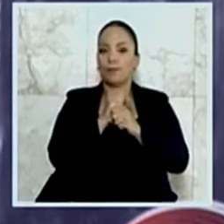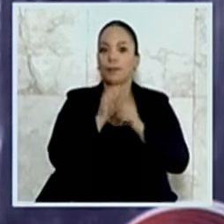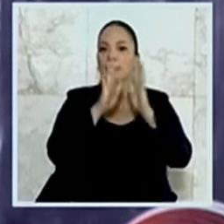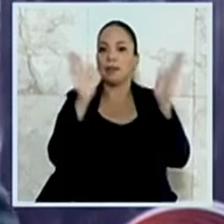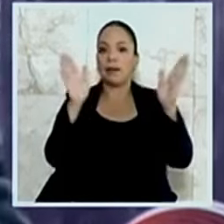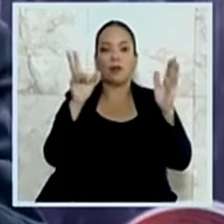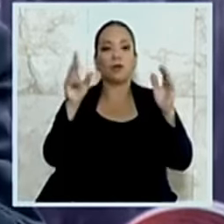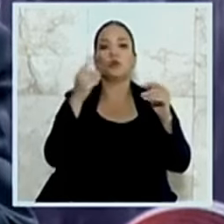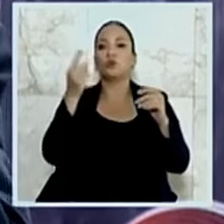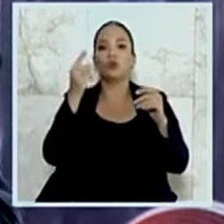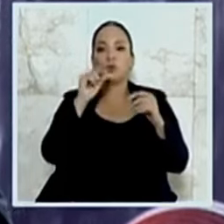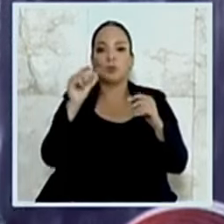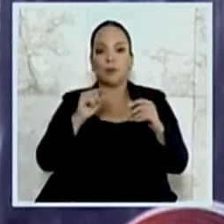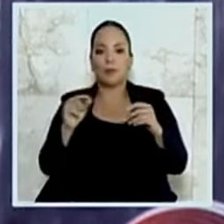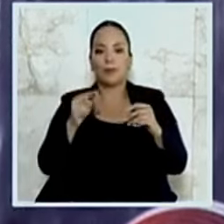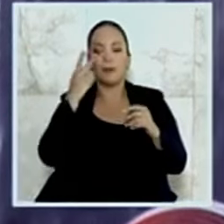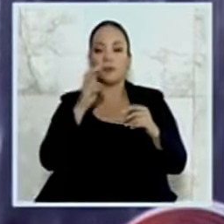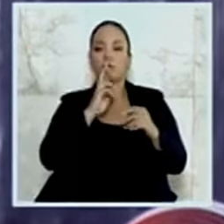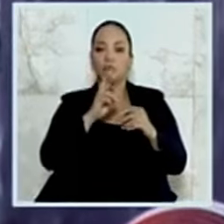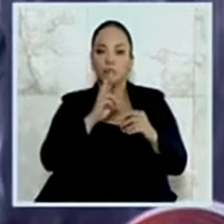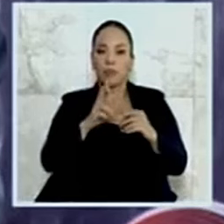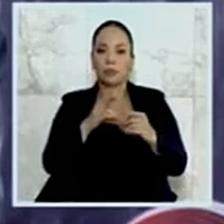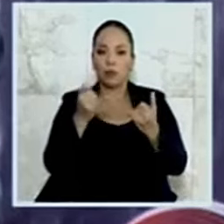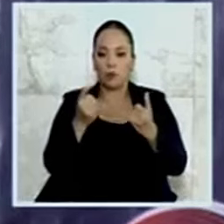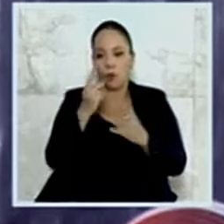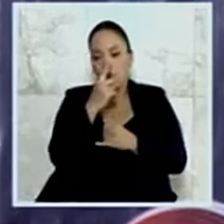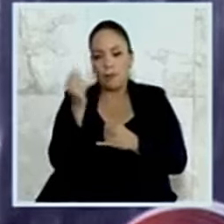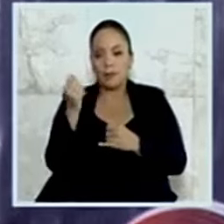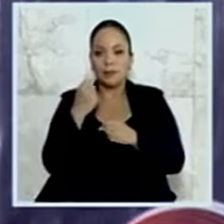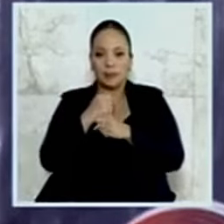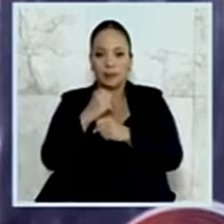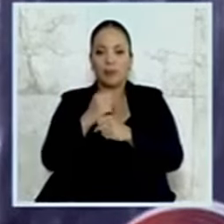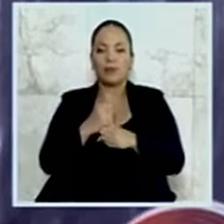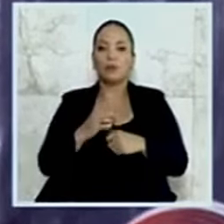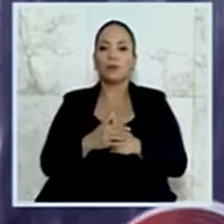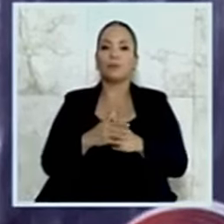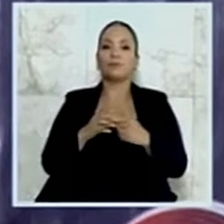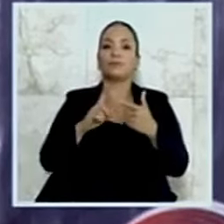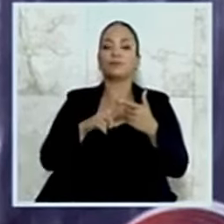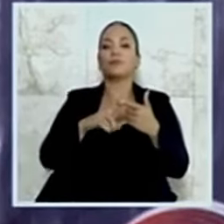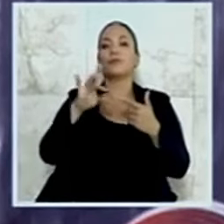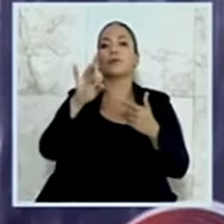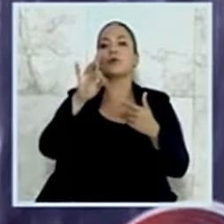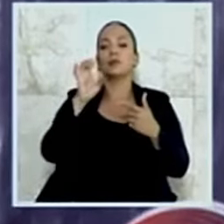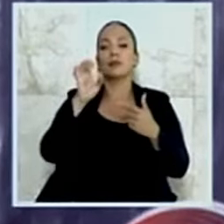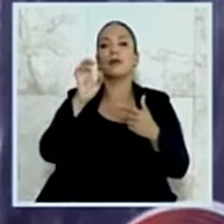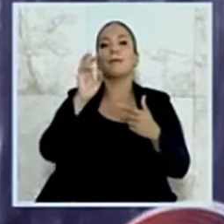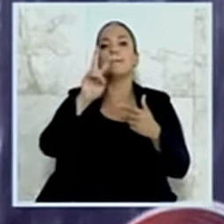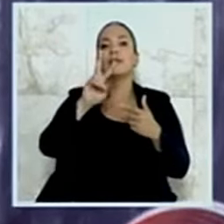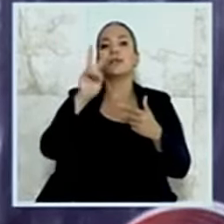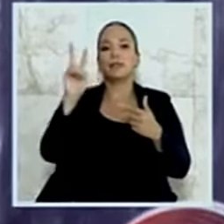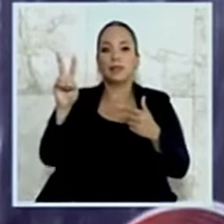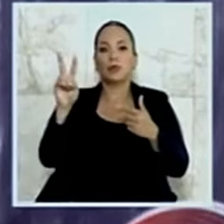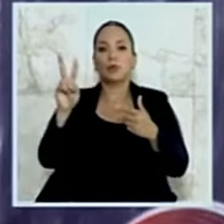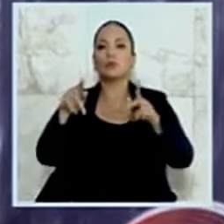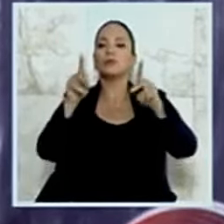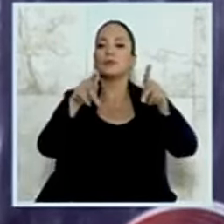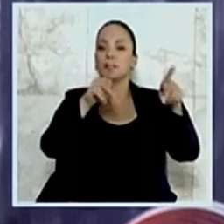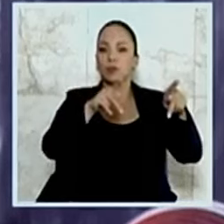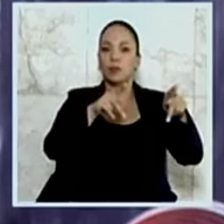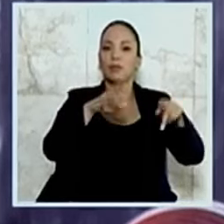18.649 personas en el operativo Costa Rica Segura. Estoy dando el consolidado general, no solo el dato semanal, para ver